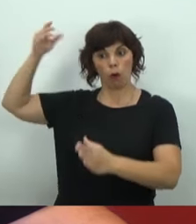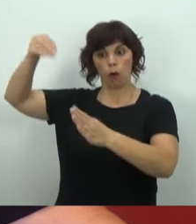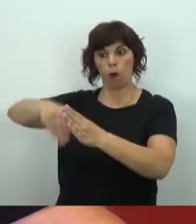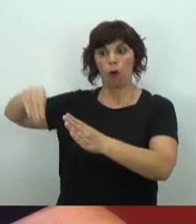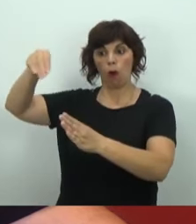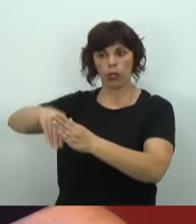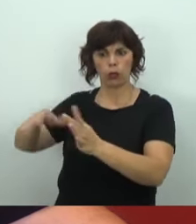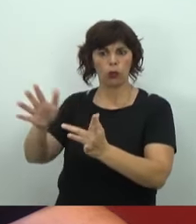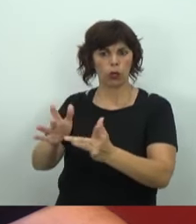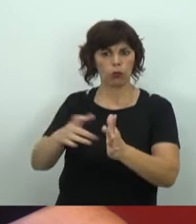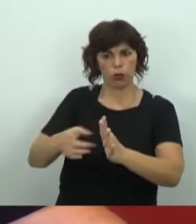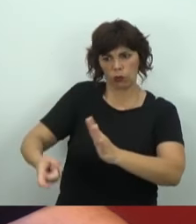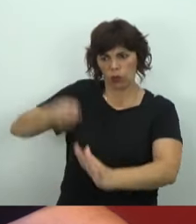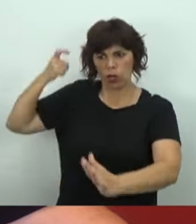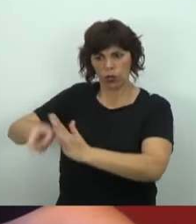la palabra.